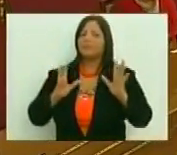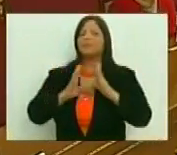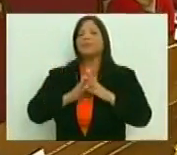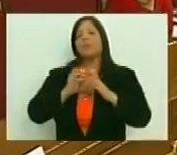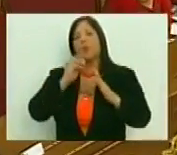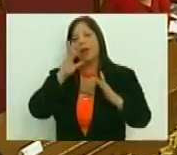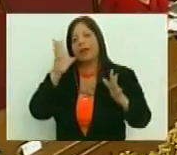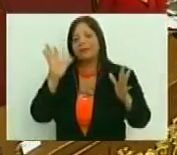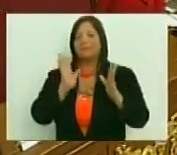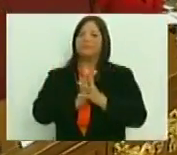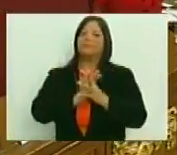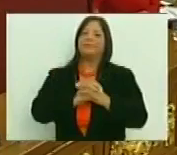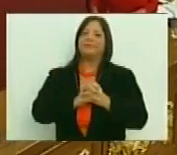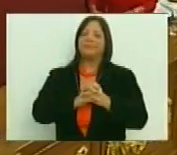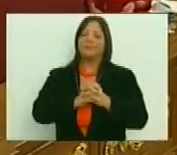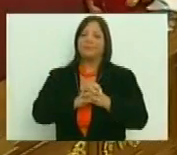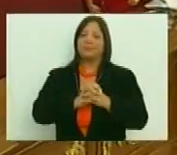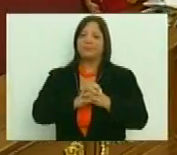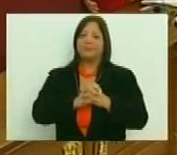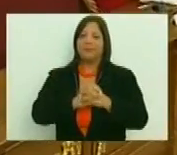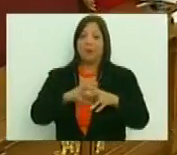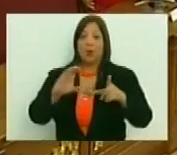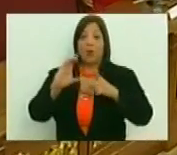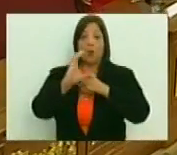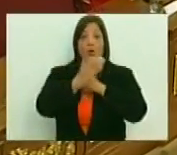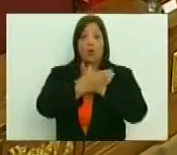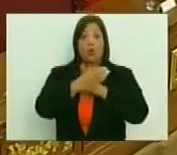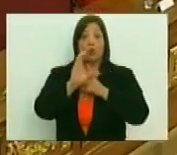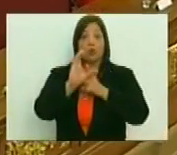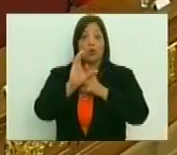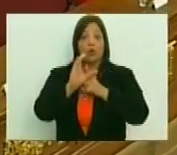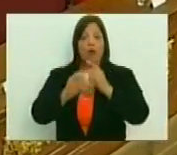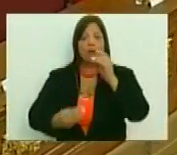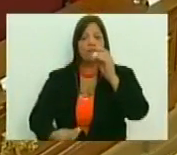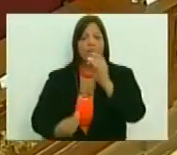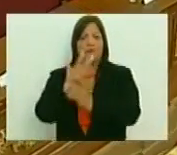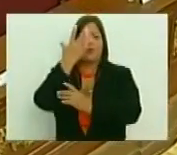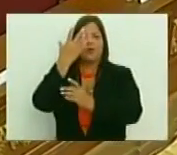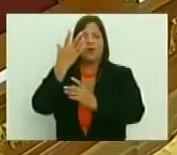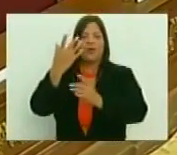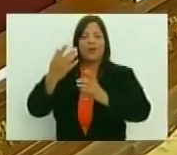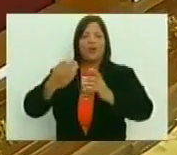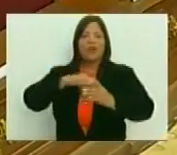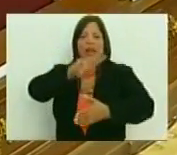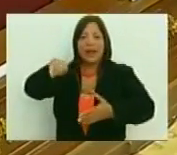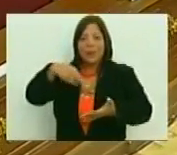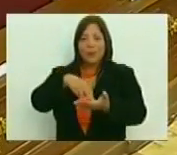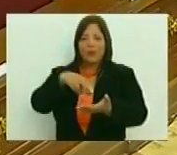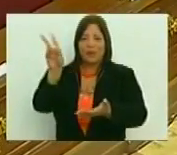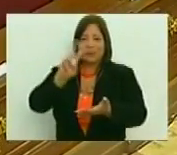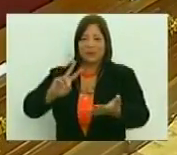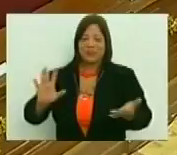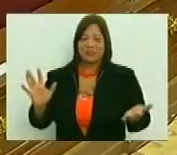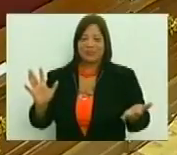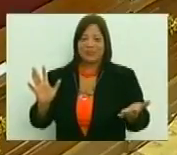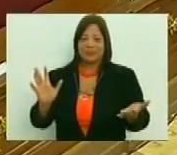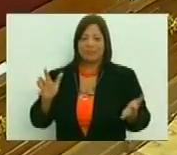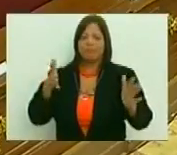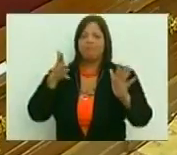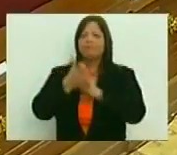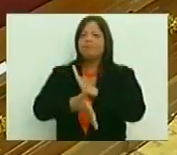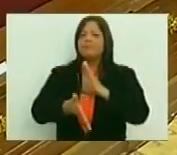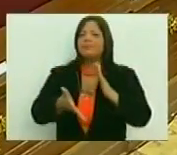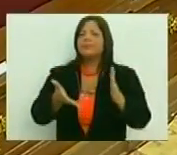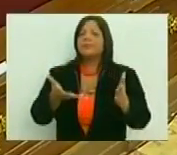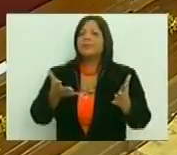Bueno. La cultura en la refundación de la República. ¿Qué papel